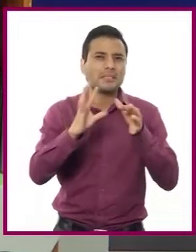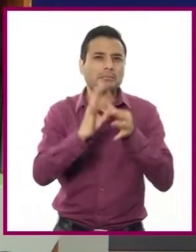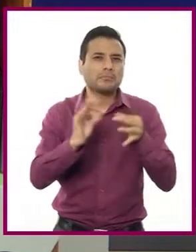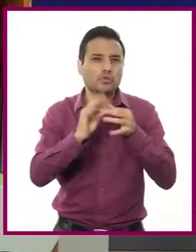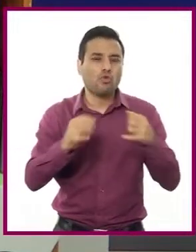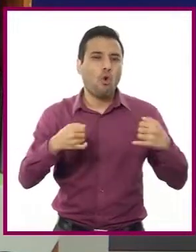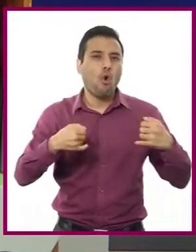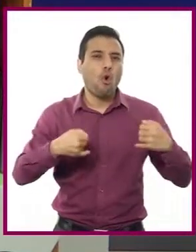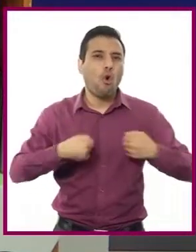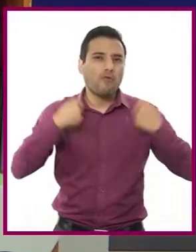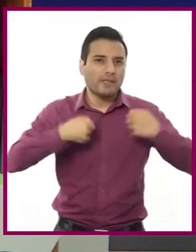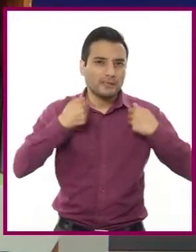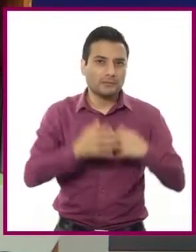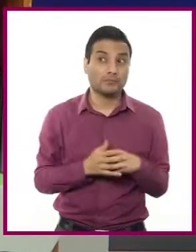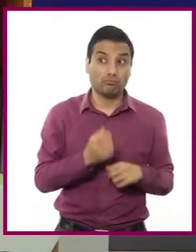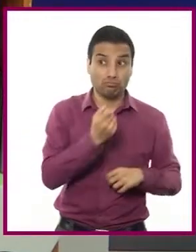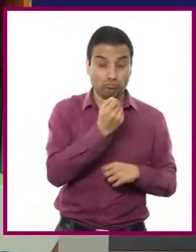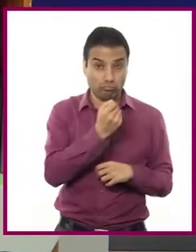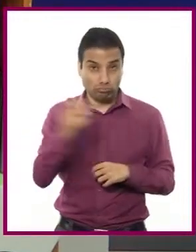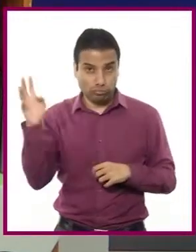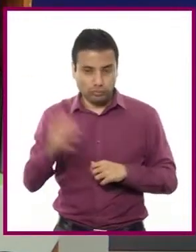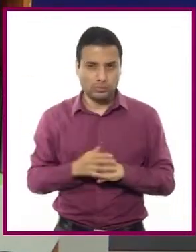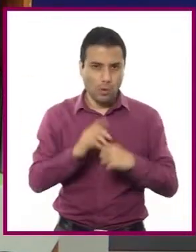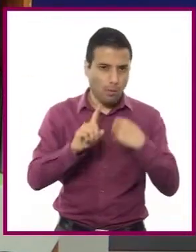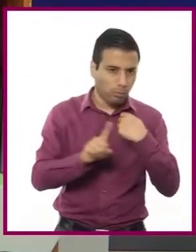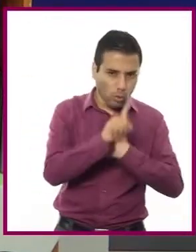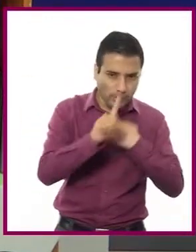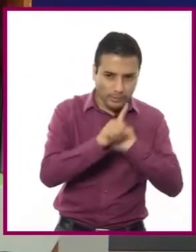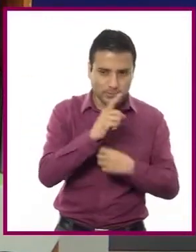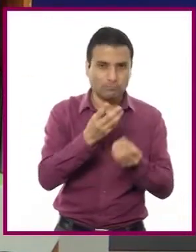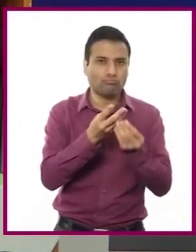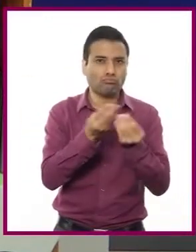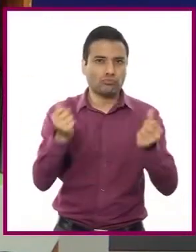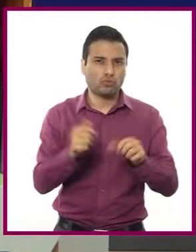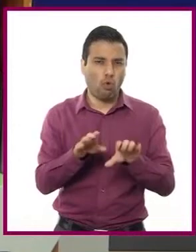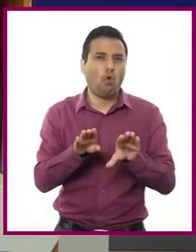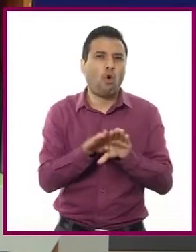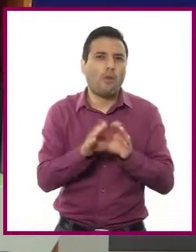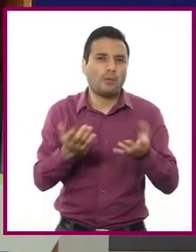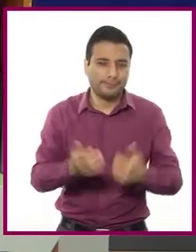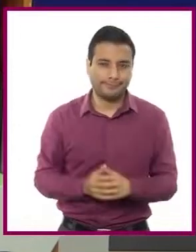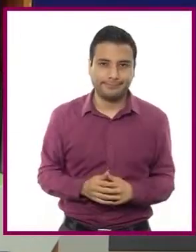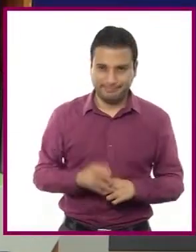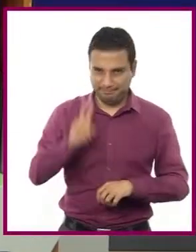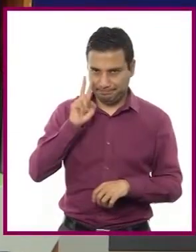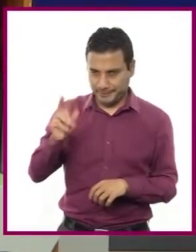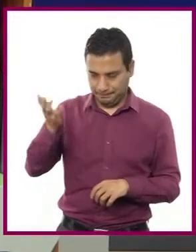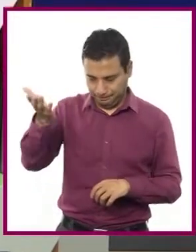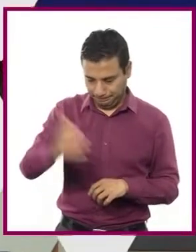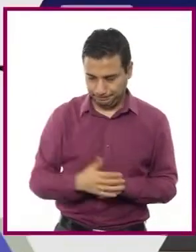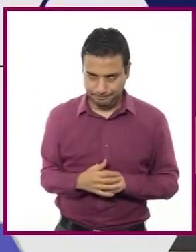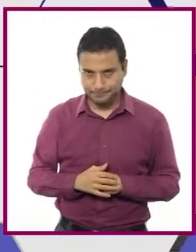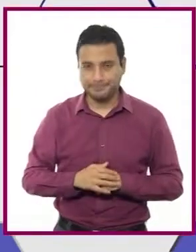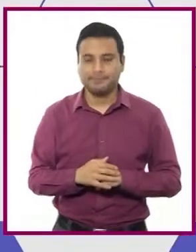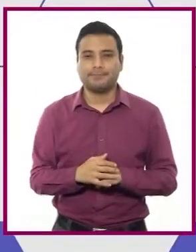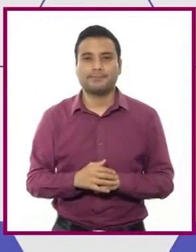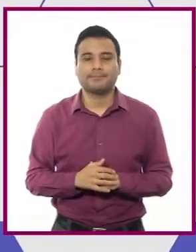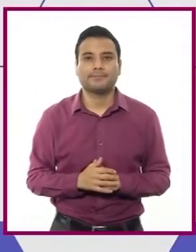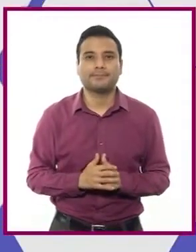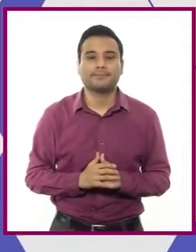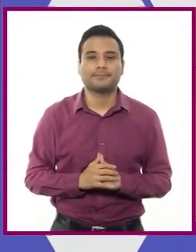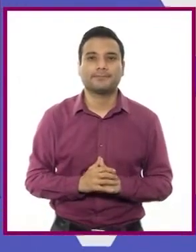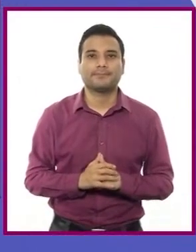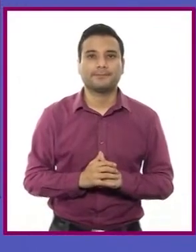jóvenes participa en dar solución a un problema de una comunidad. ¡Corre video!